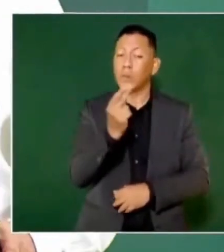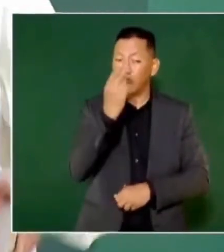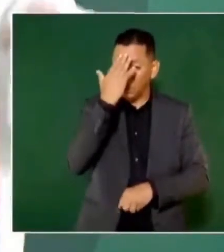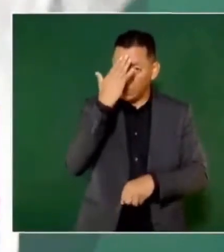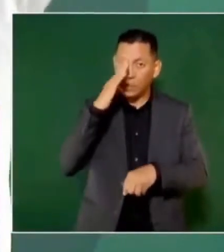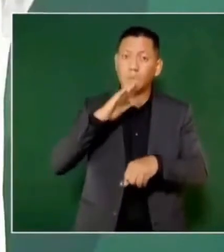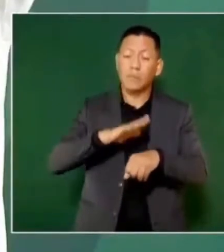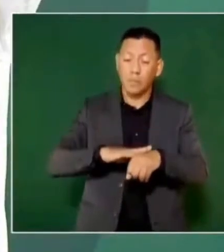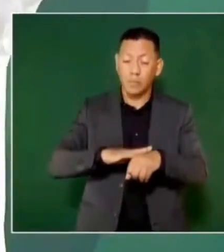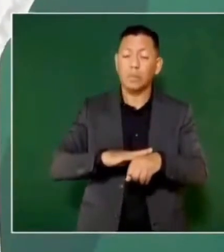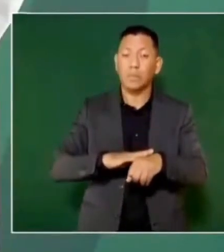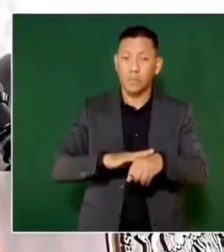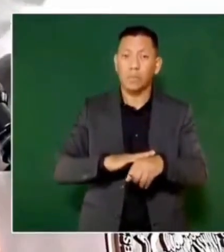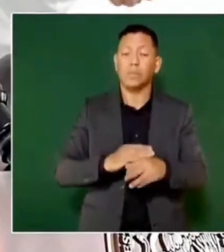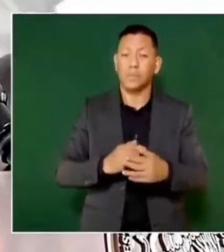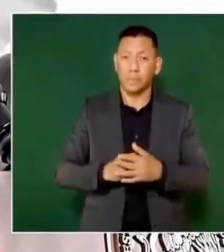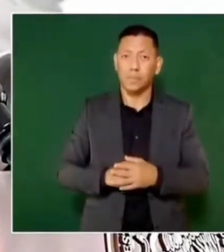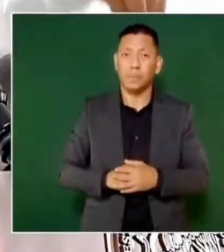Era